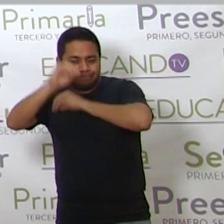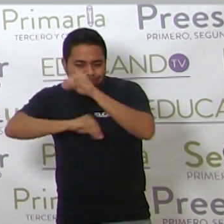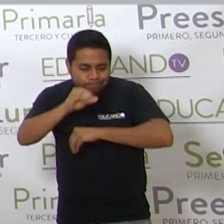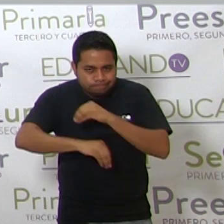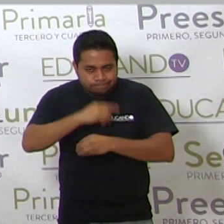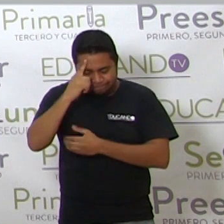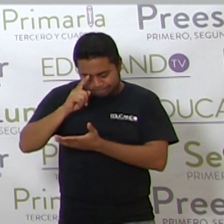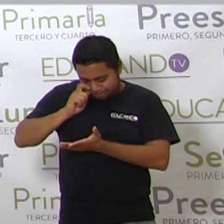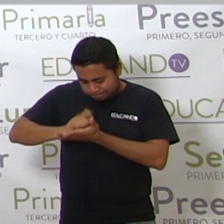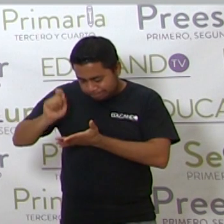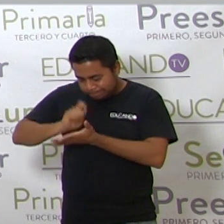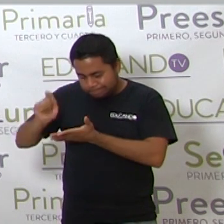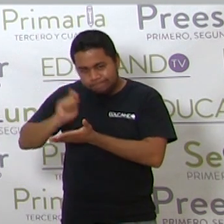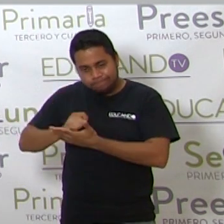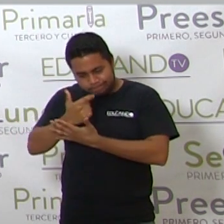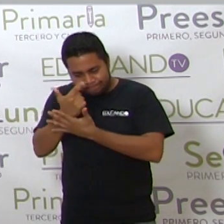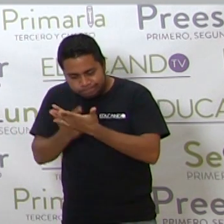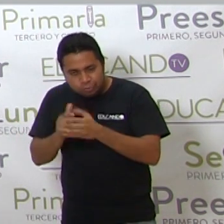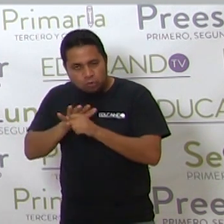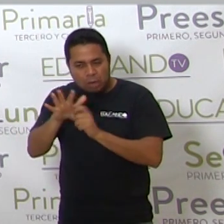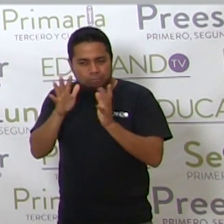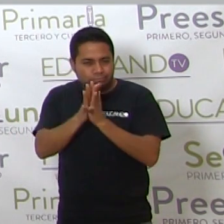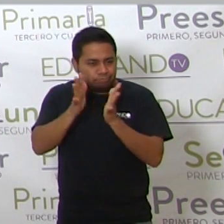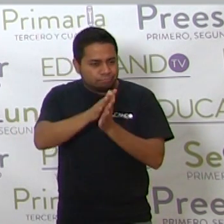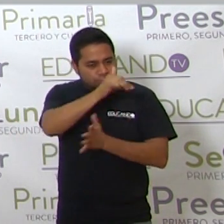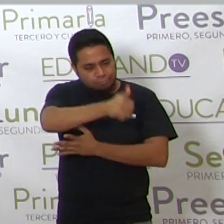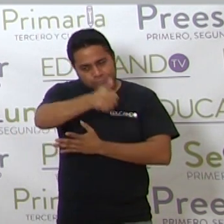escribir el guión y los libreto